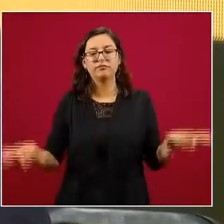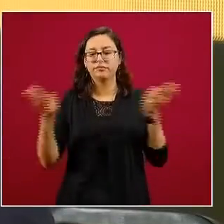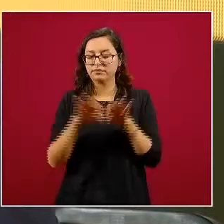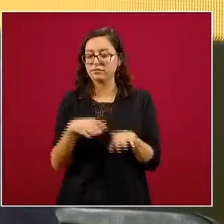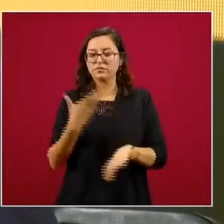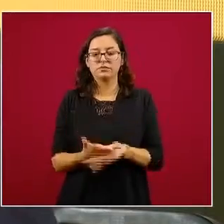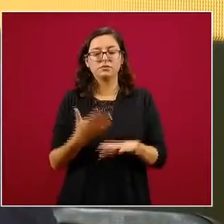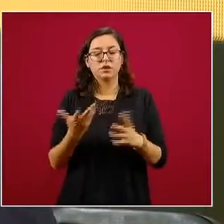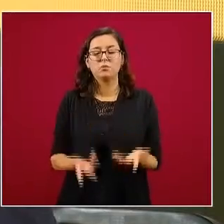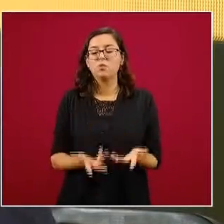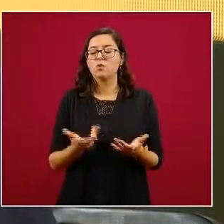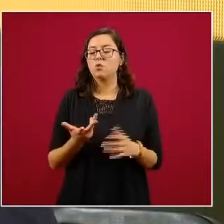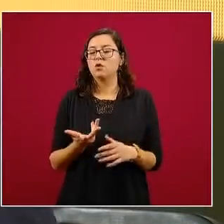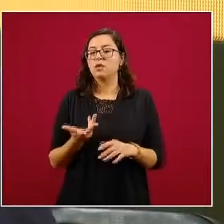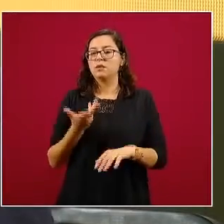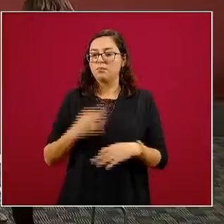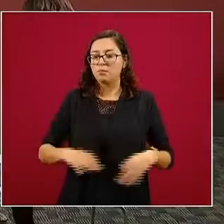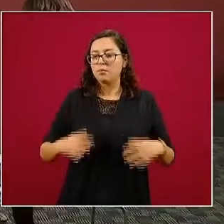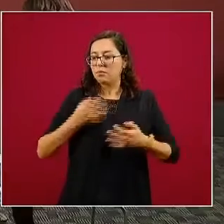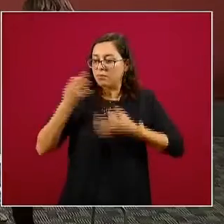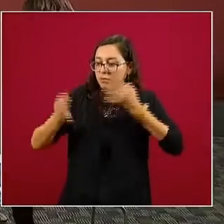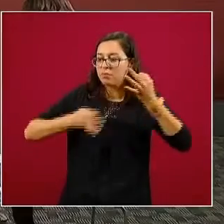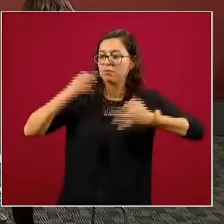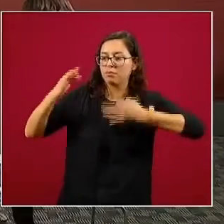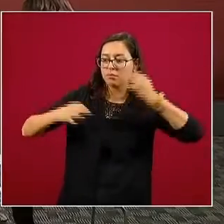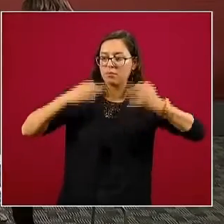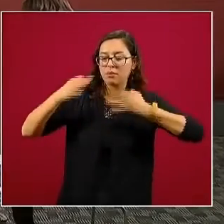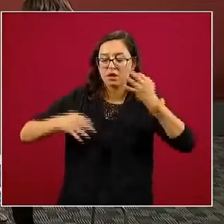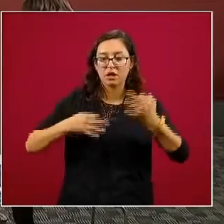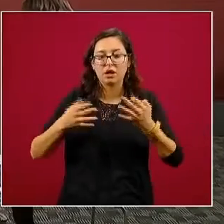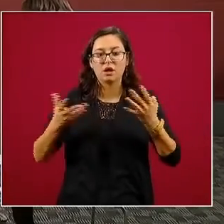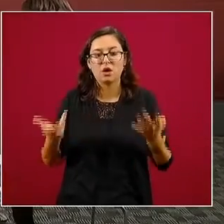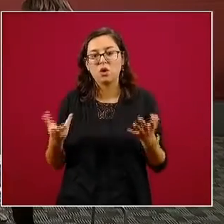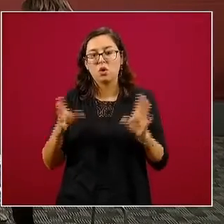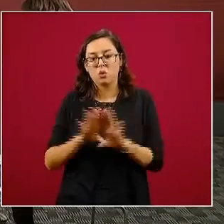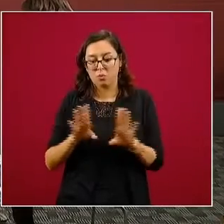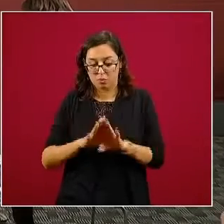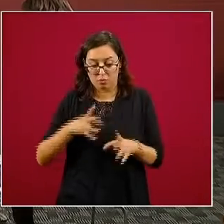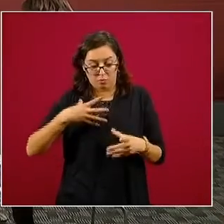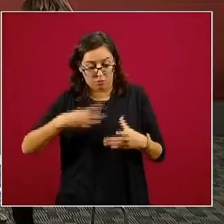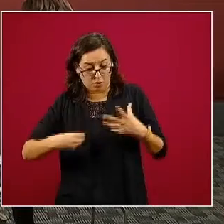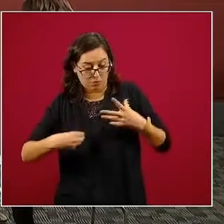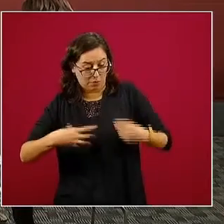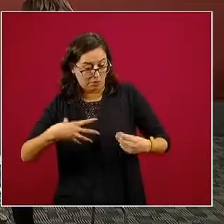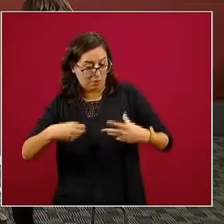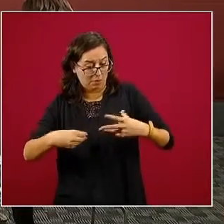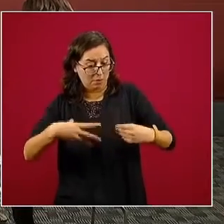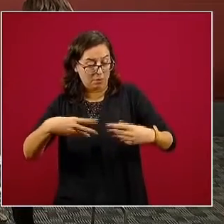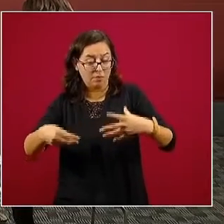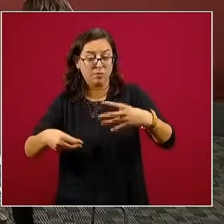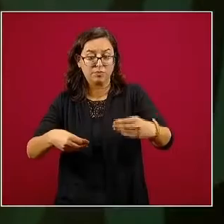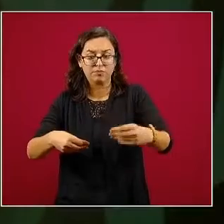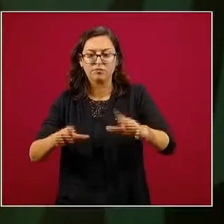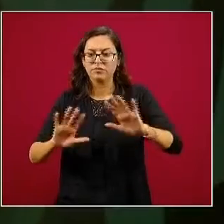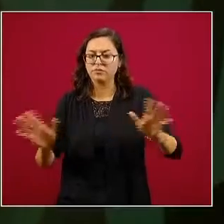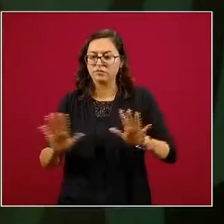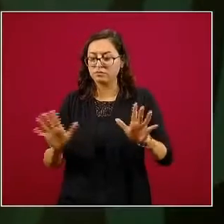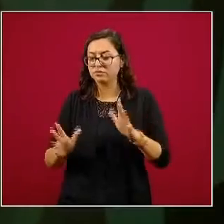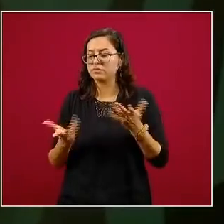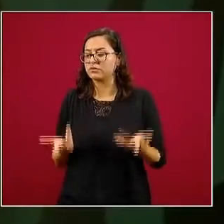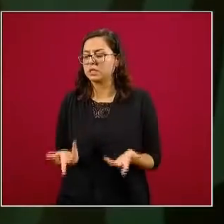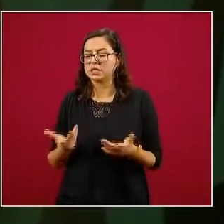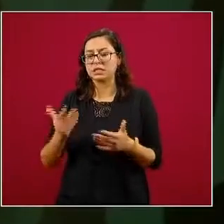la gente se enferme. Es una gran oportunidad que esta pandemia y el tránsito a la nueva normalidad nos haga ver que había elementos